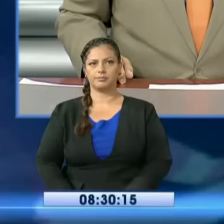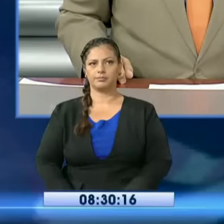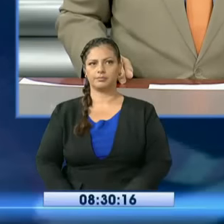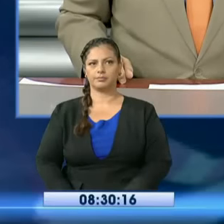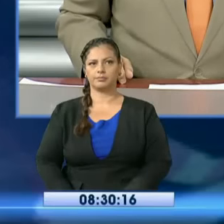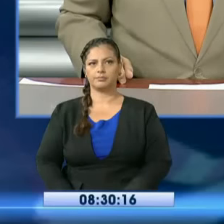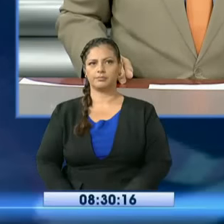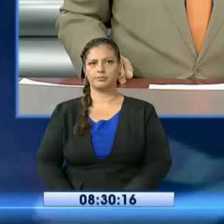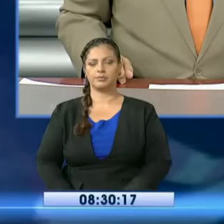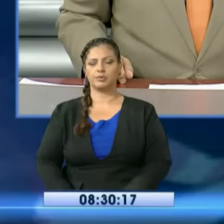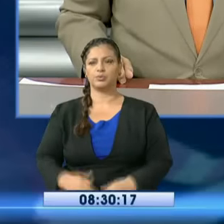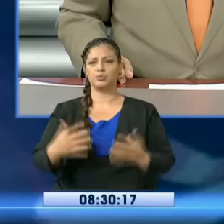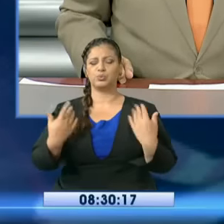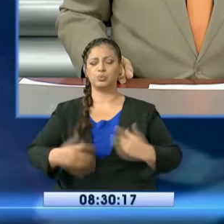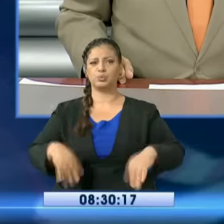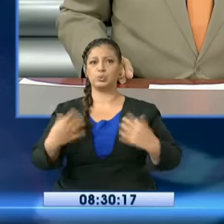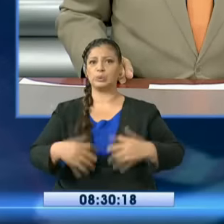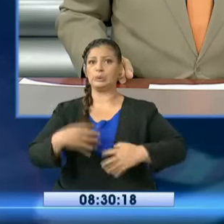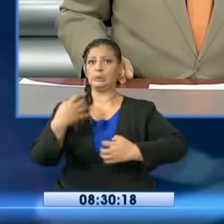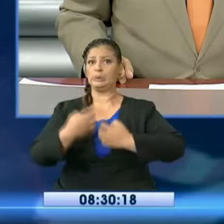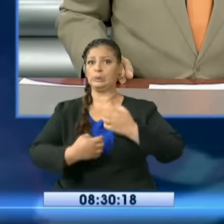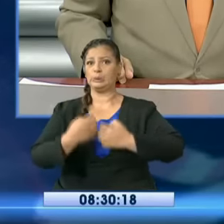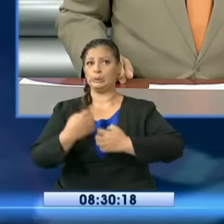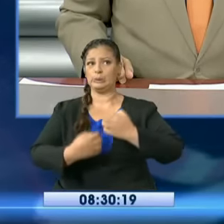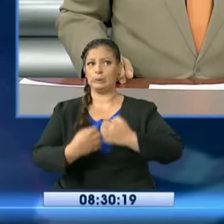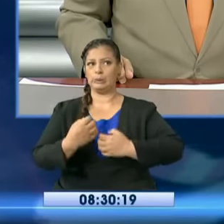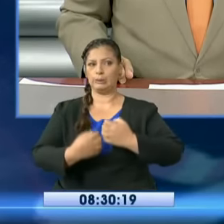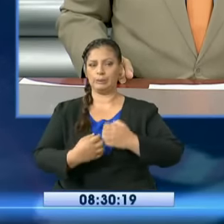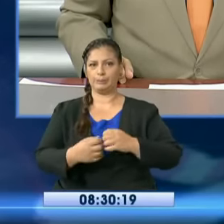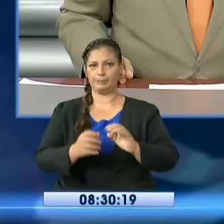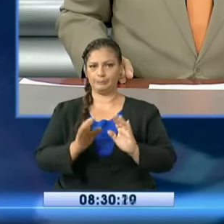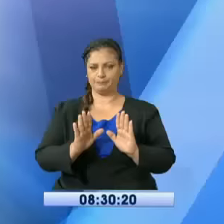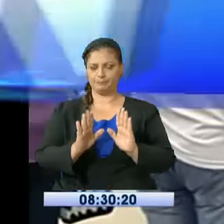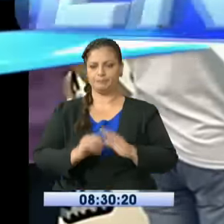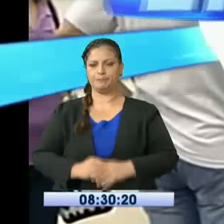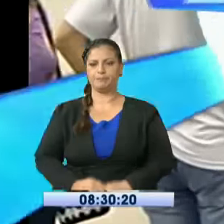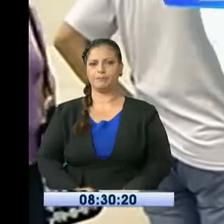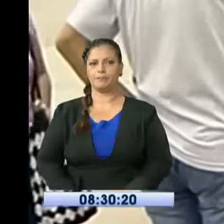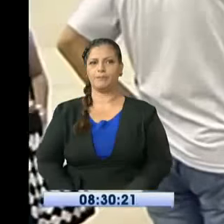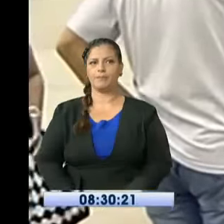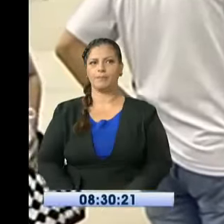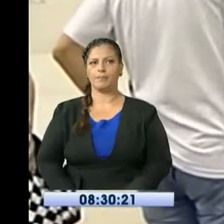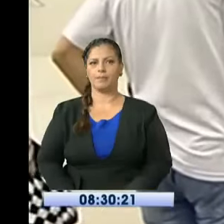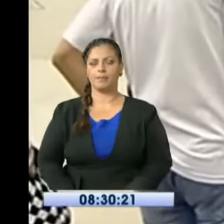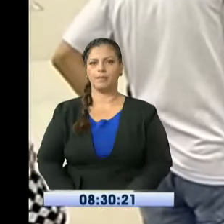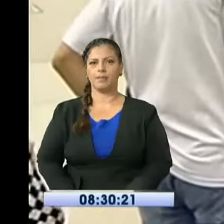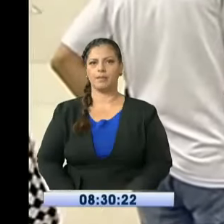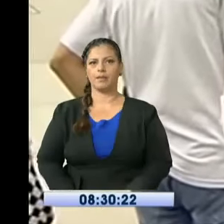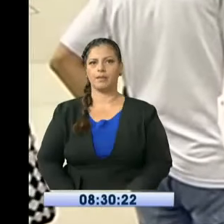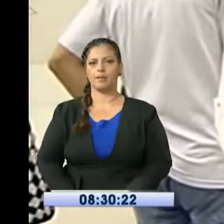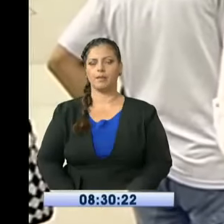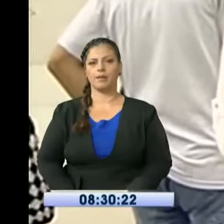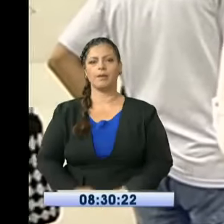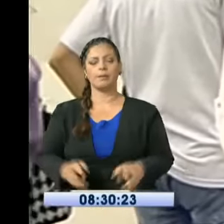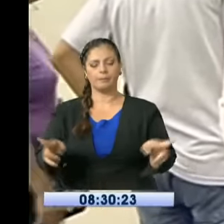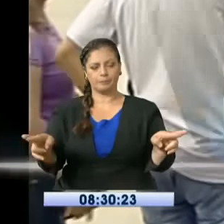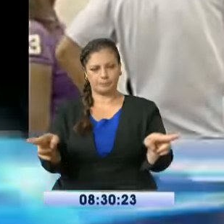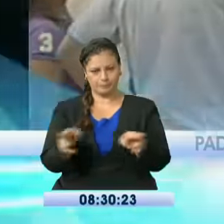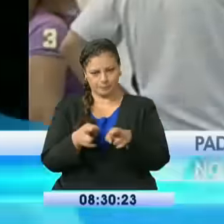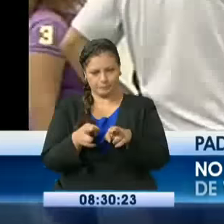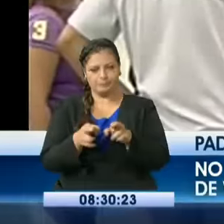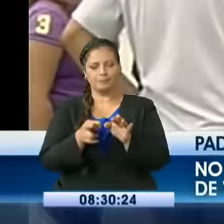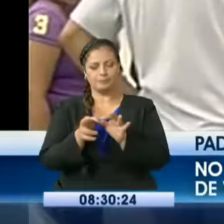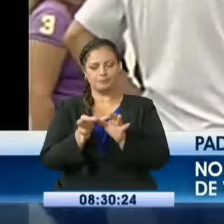Hubo tremendo problema, pero antes de continuar, para los quienes nos sintonizan a esta hora, comenzar con un breve resumen. Estamos